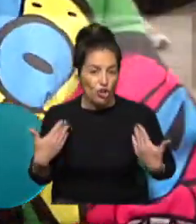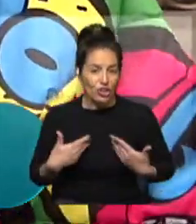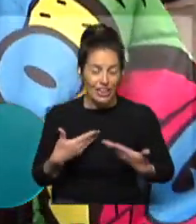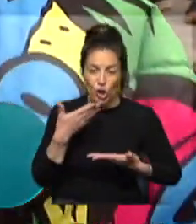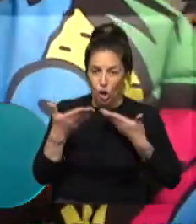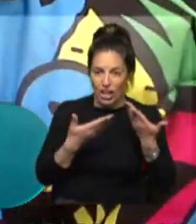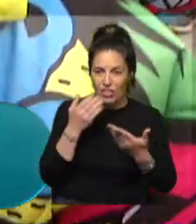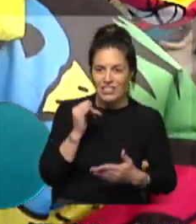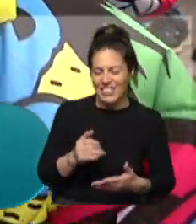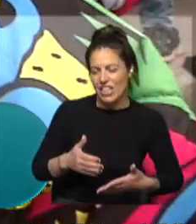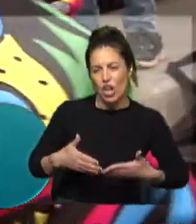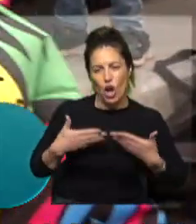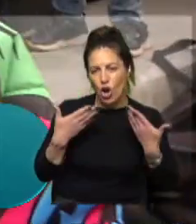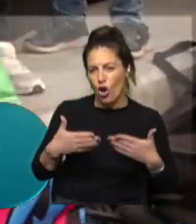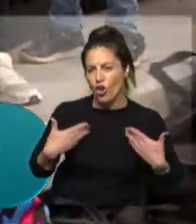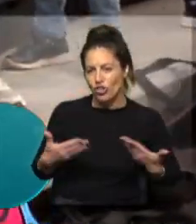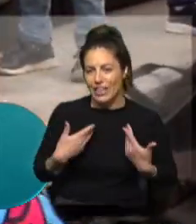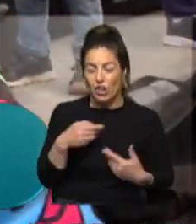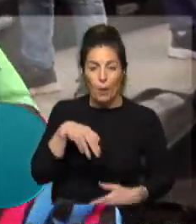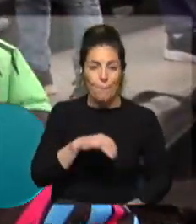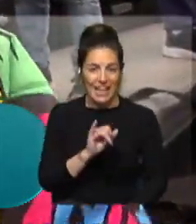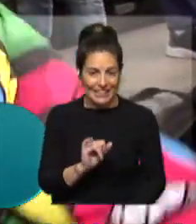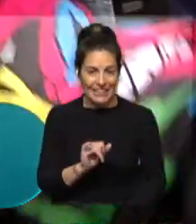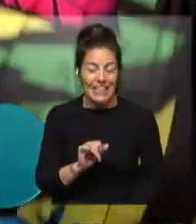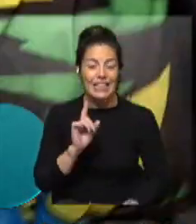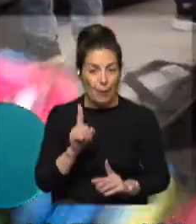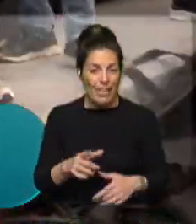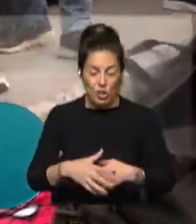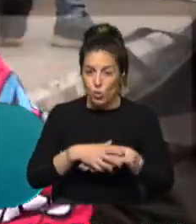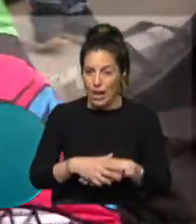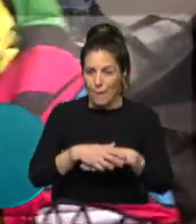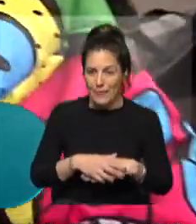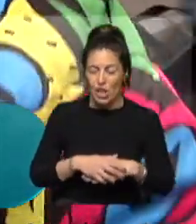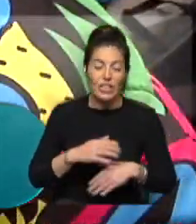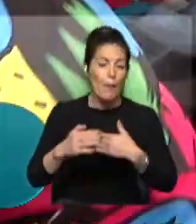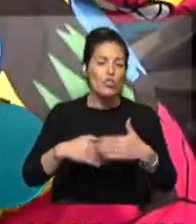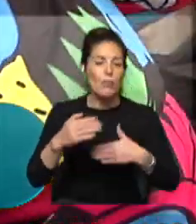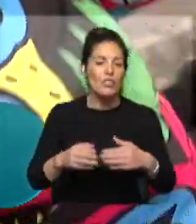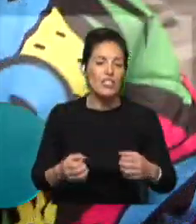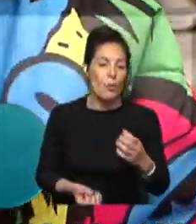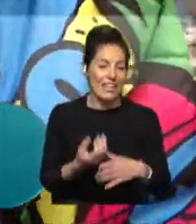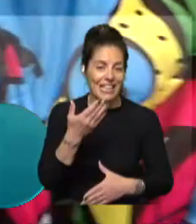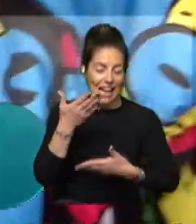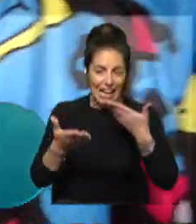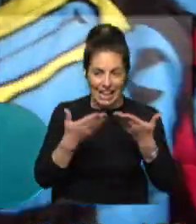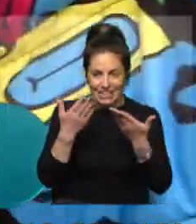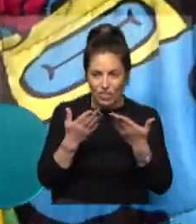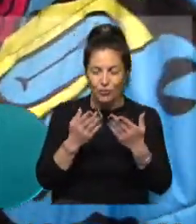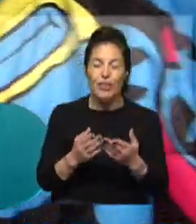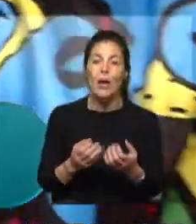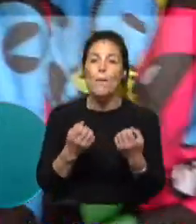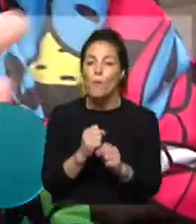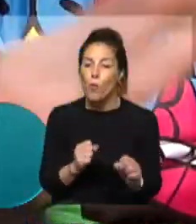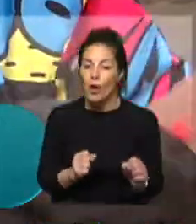amigo de la casa de hace mucho tiempo. Estaba en proceso hace mucho tiempo la canción. Y bueno, poderla hacer con gente así de acá de nuestro país, para nosotros. Pablo, ¿me gestiona? ¿Puedo